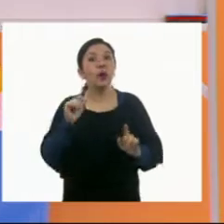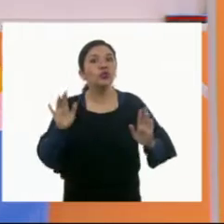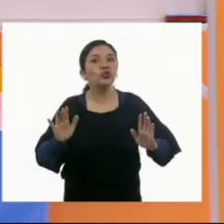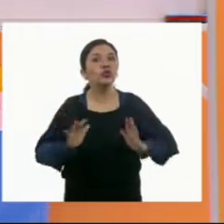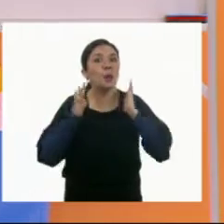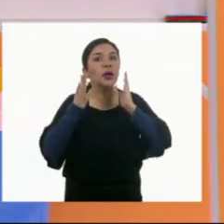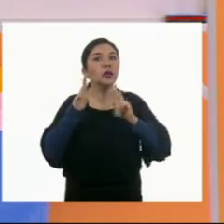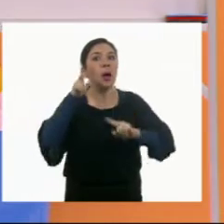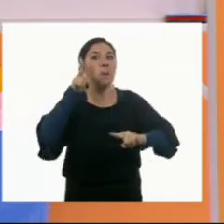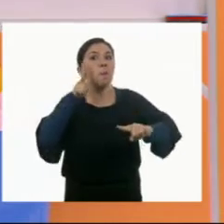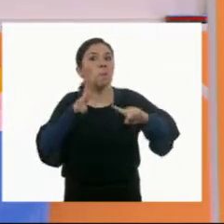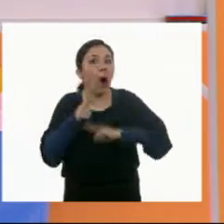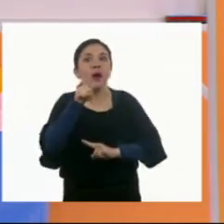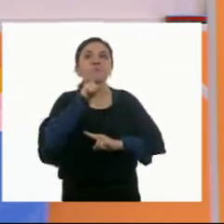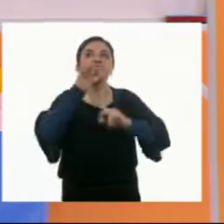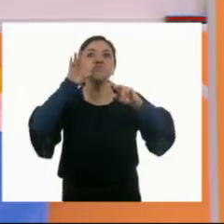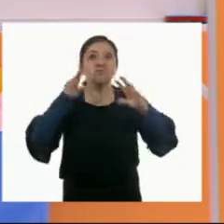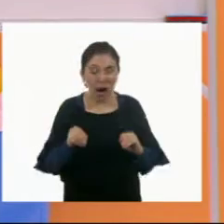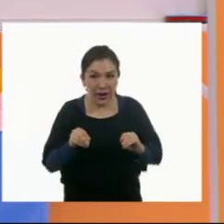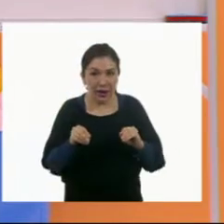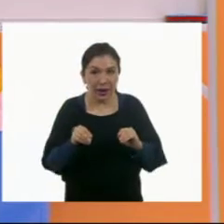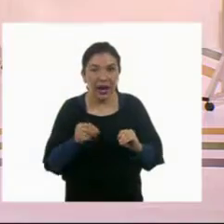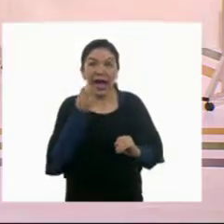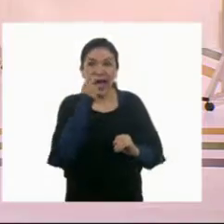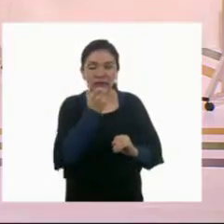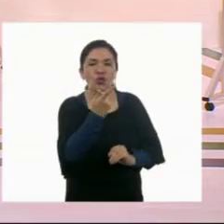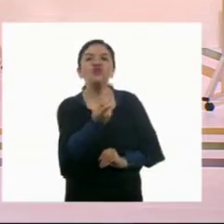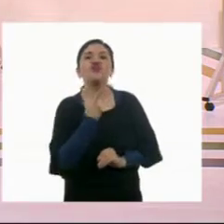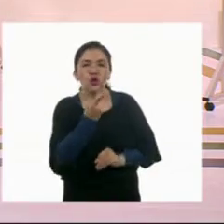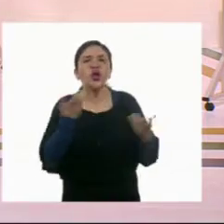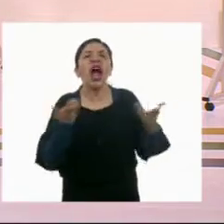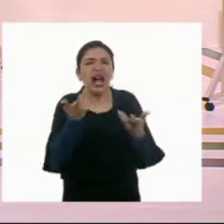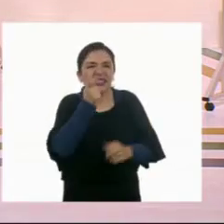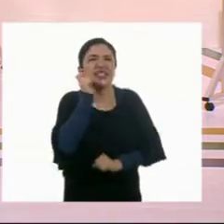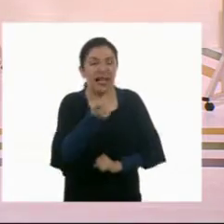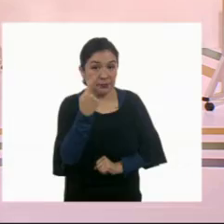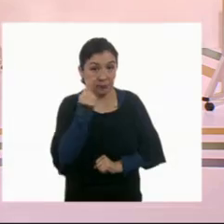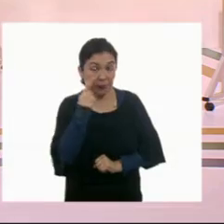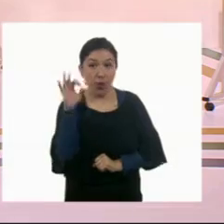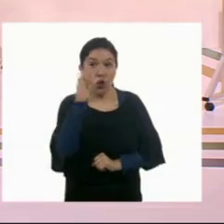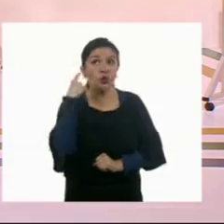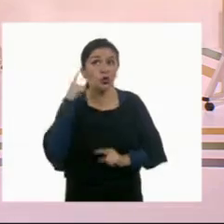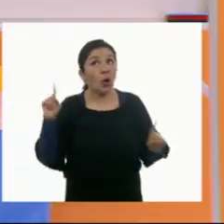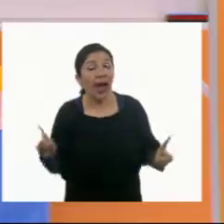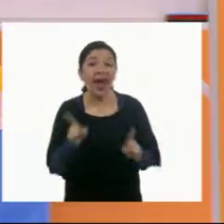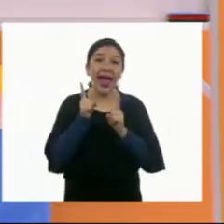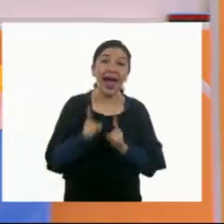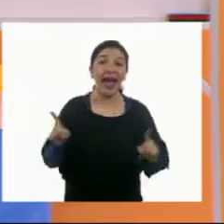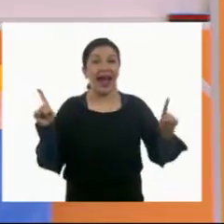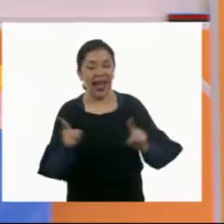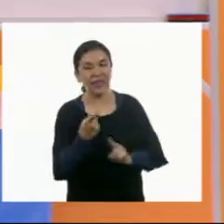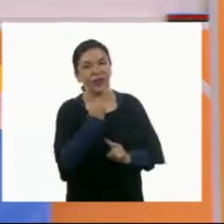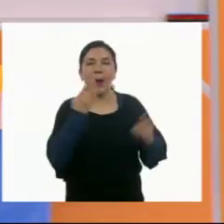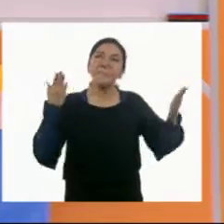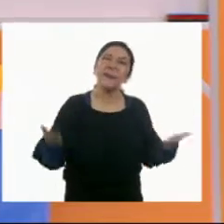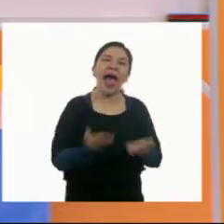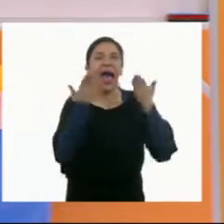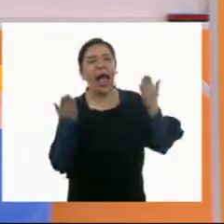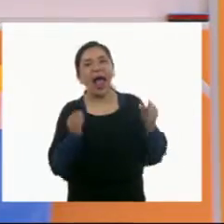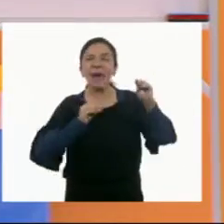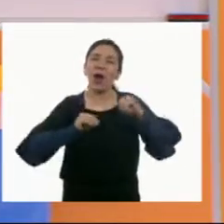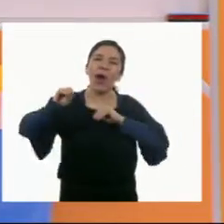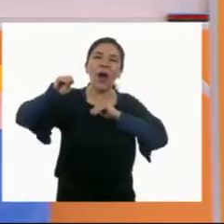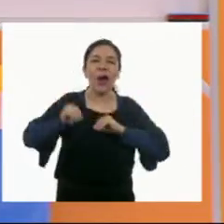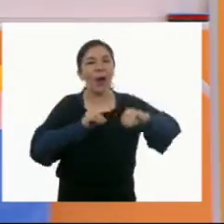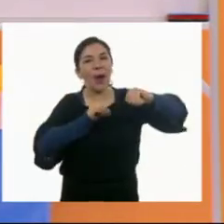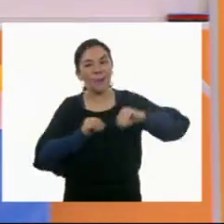sorpresivamente... se va a quedar en silencio. Entonces, ¿qué es lo que vamos a hacer nosotros? Cuando suene la música, bailamos, nos